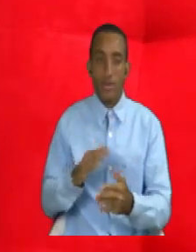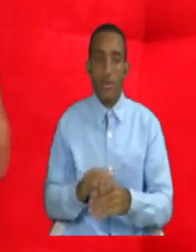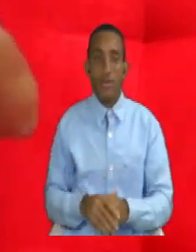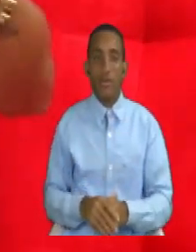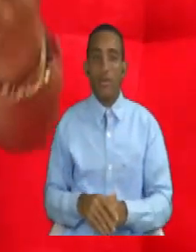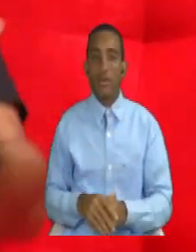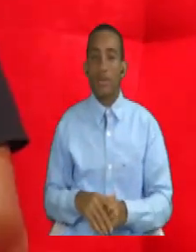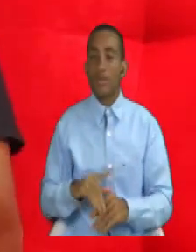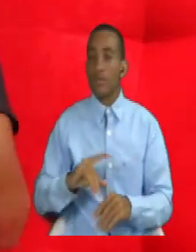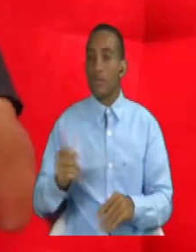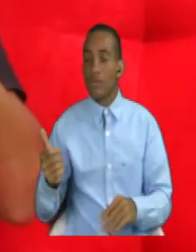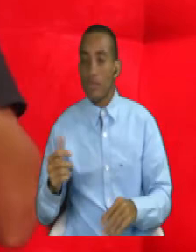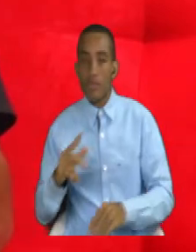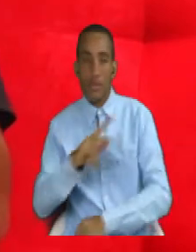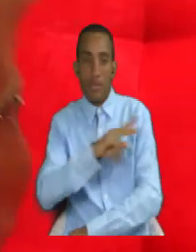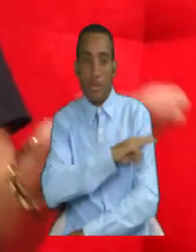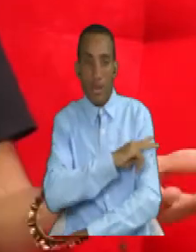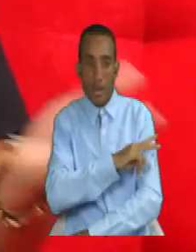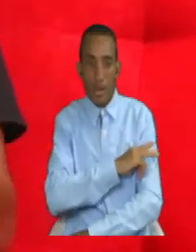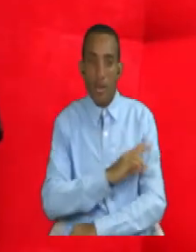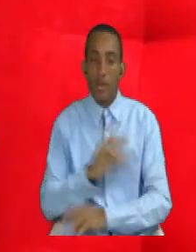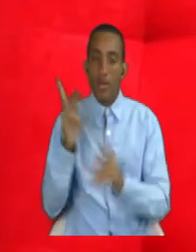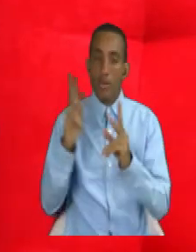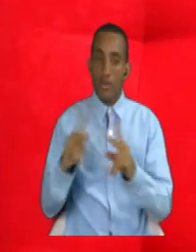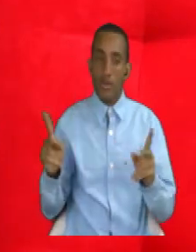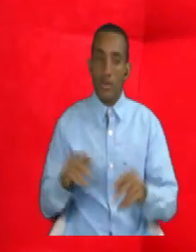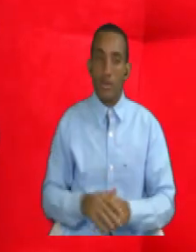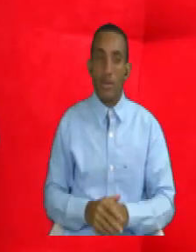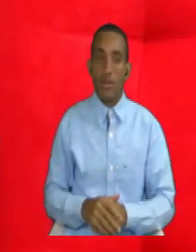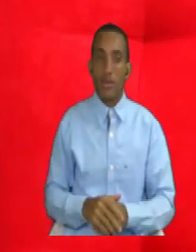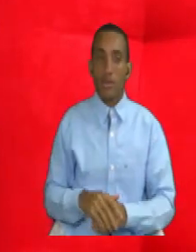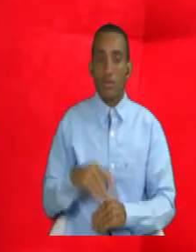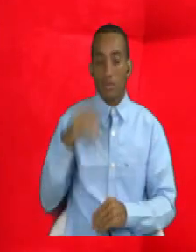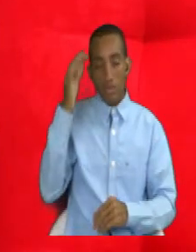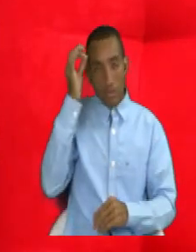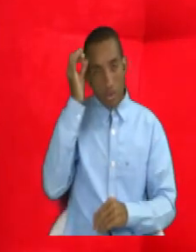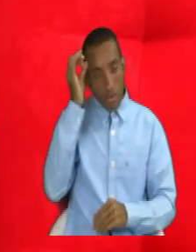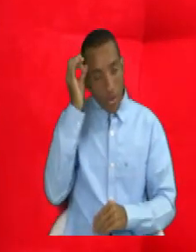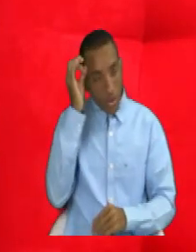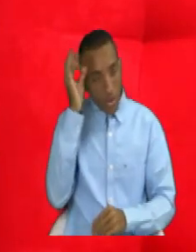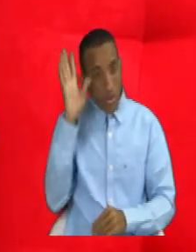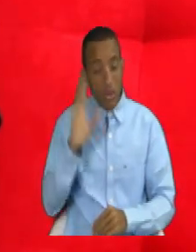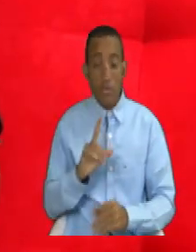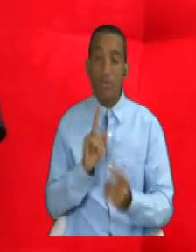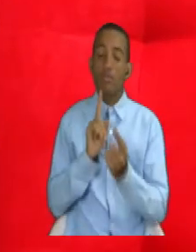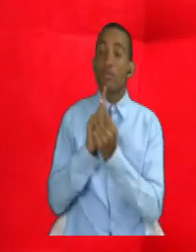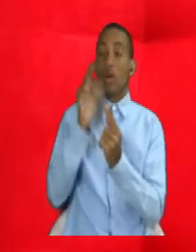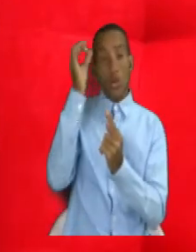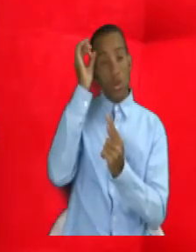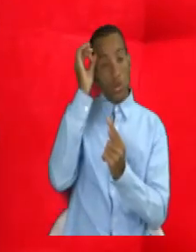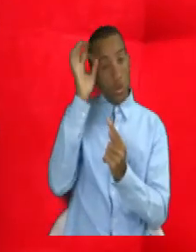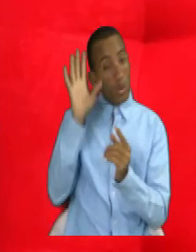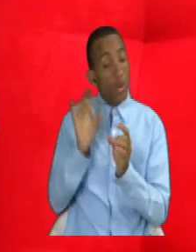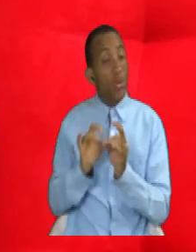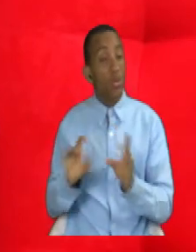encuentra en los hoteles con gente y uno no sabe, pues, qué personas se encuentre que le ayudan a uno